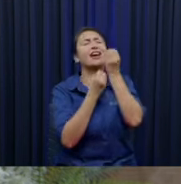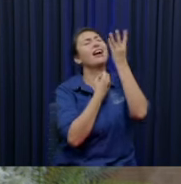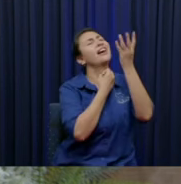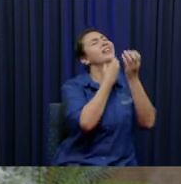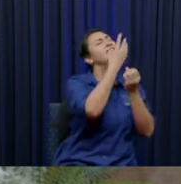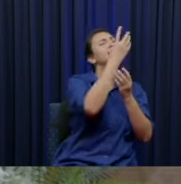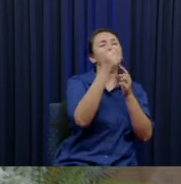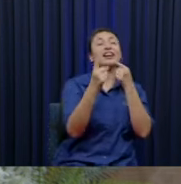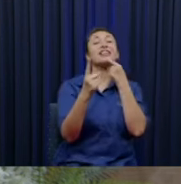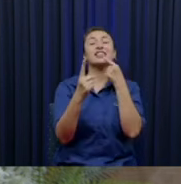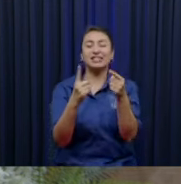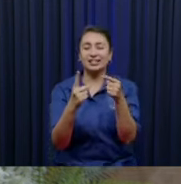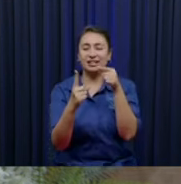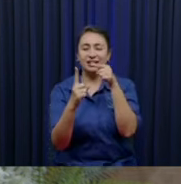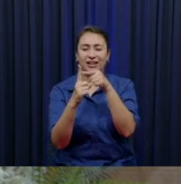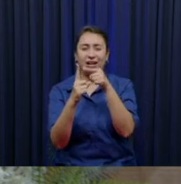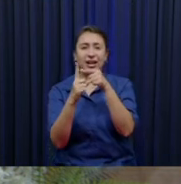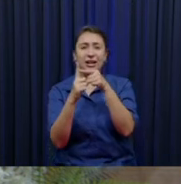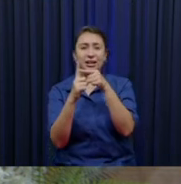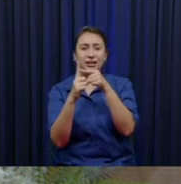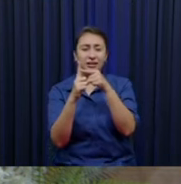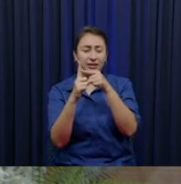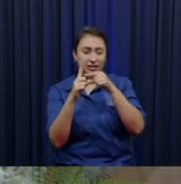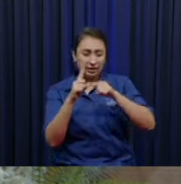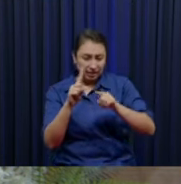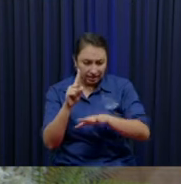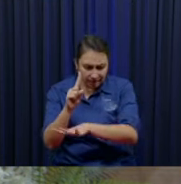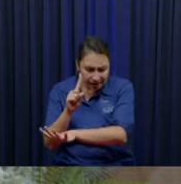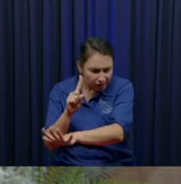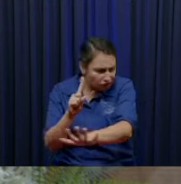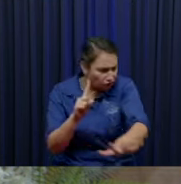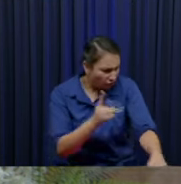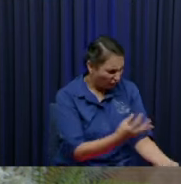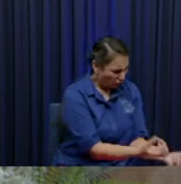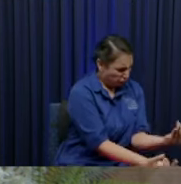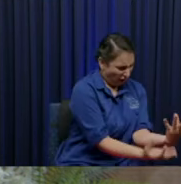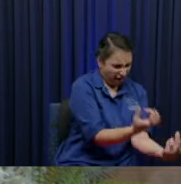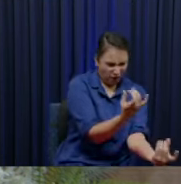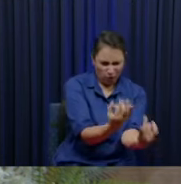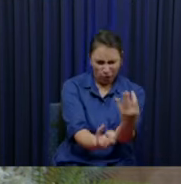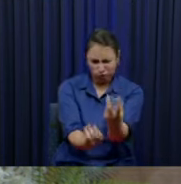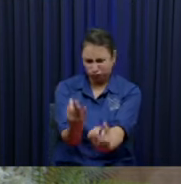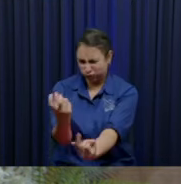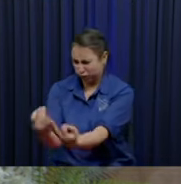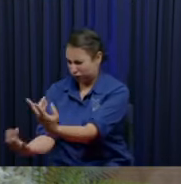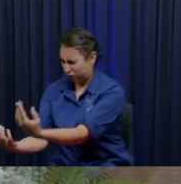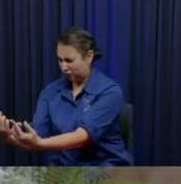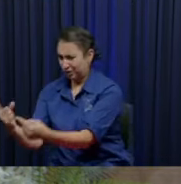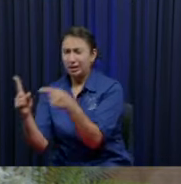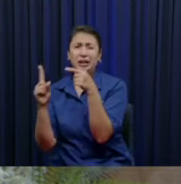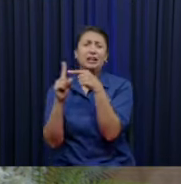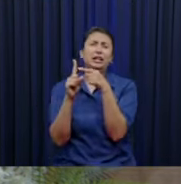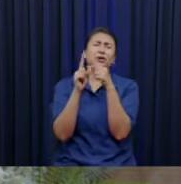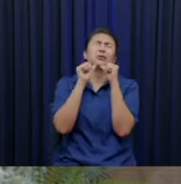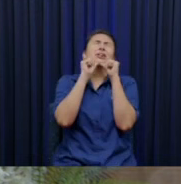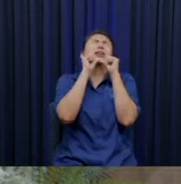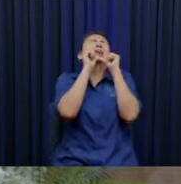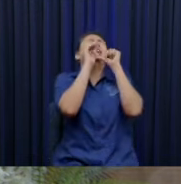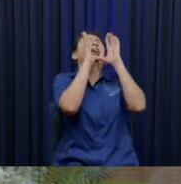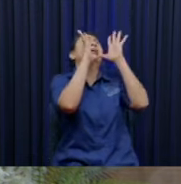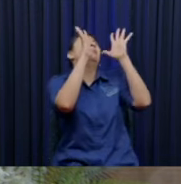A mis pies el infierno se abrió y clamé con